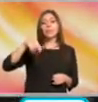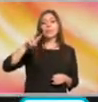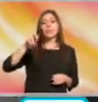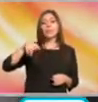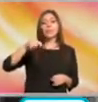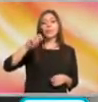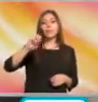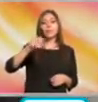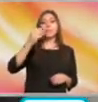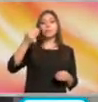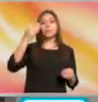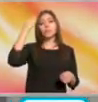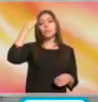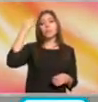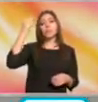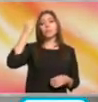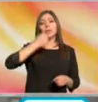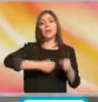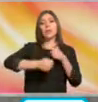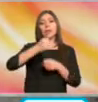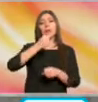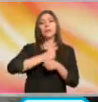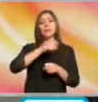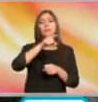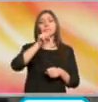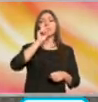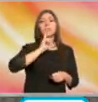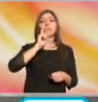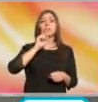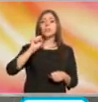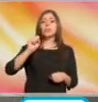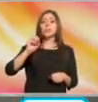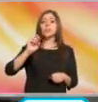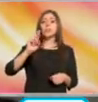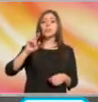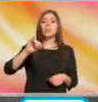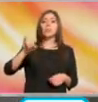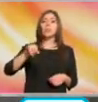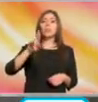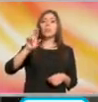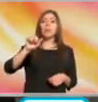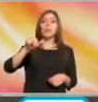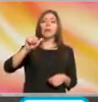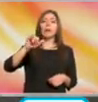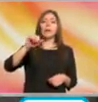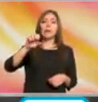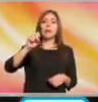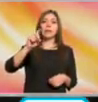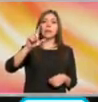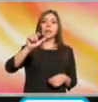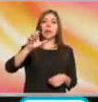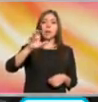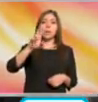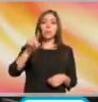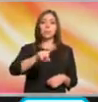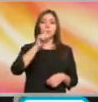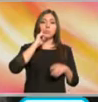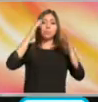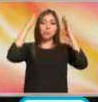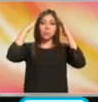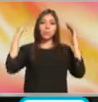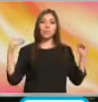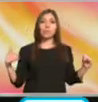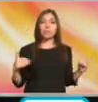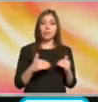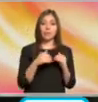donde estuvo muchos años Sor Juana Inés de la Cruz, que como usted sabe, estuvo ahí en el convento de Jesús María, luego el de